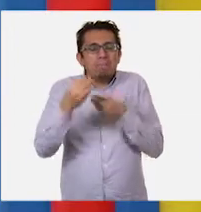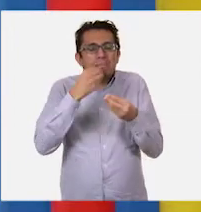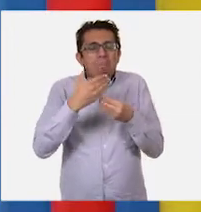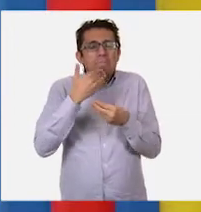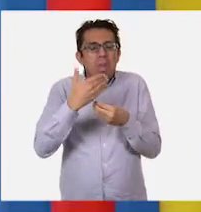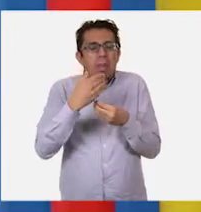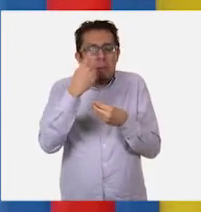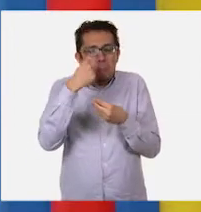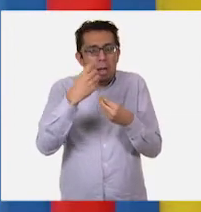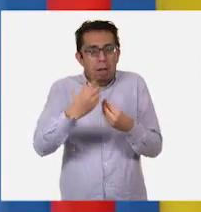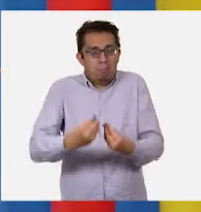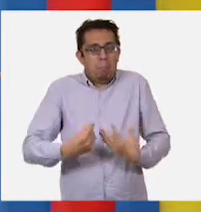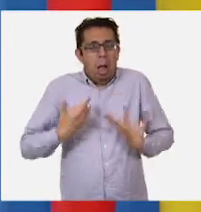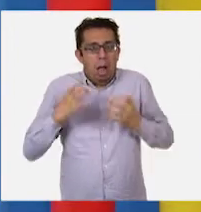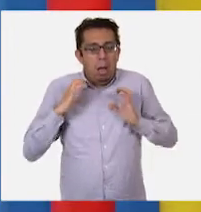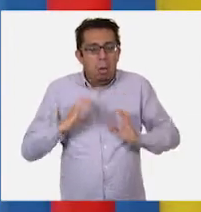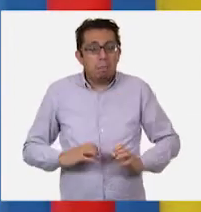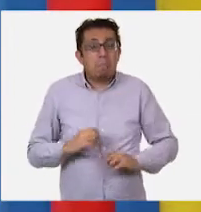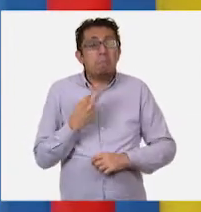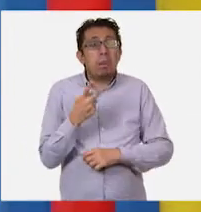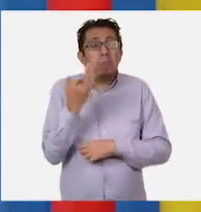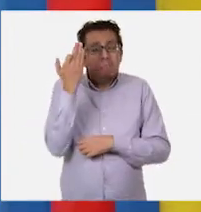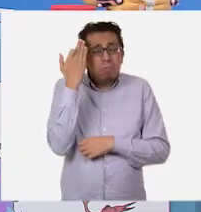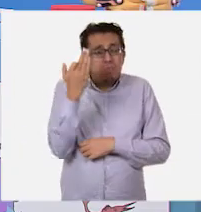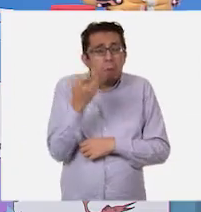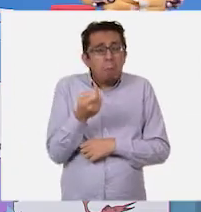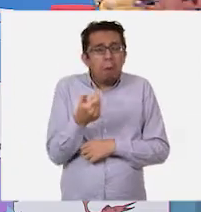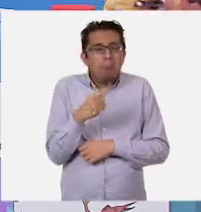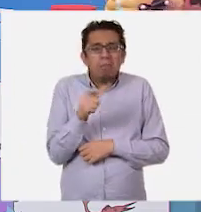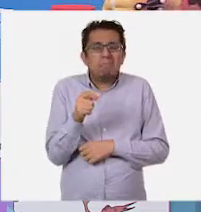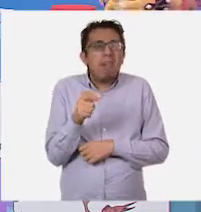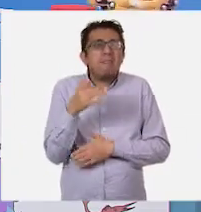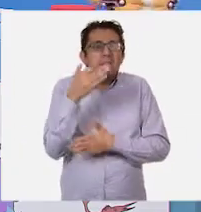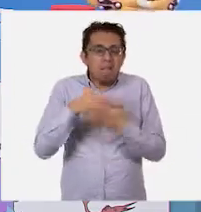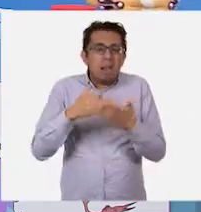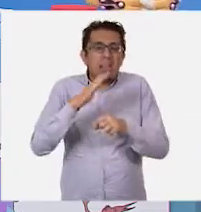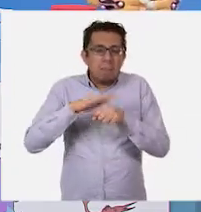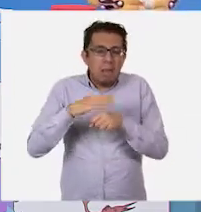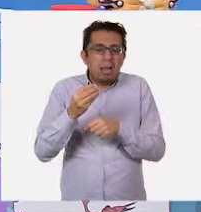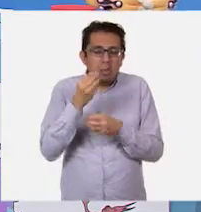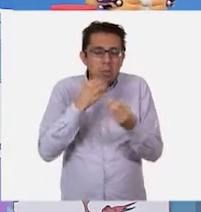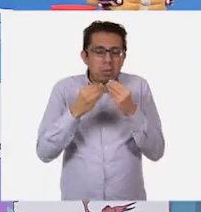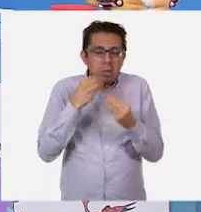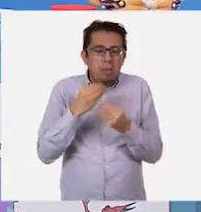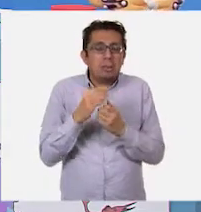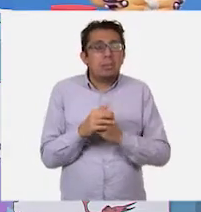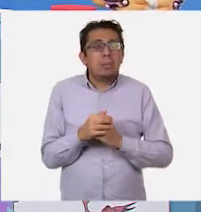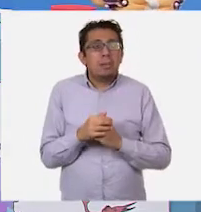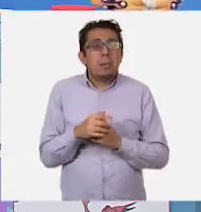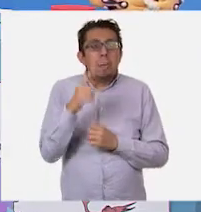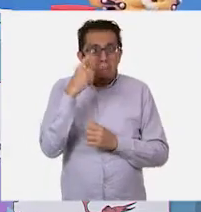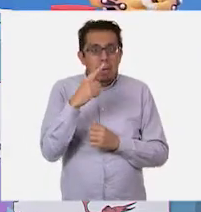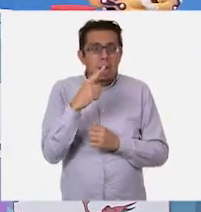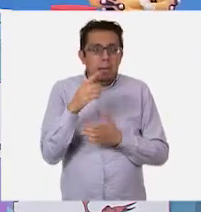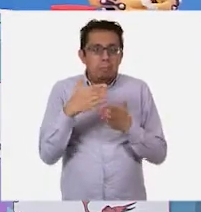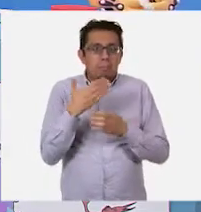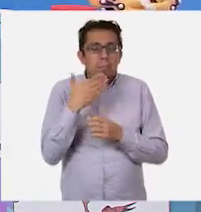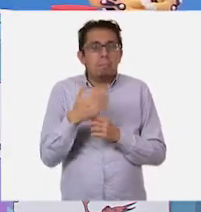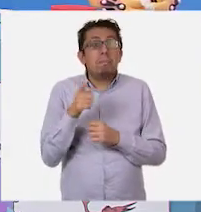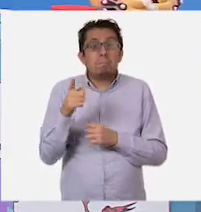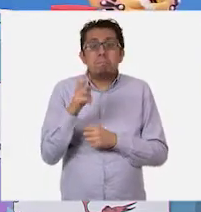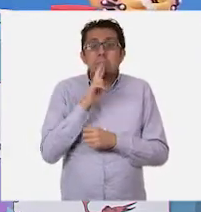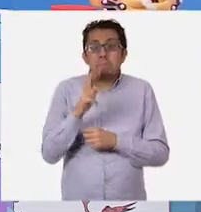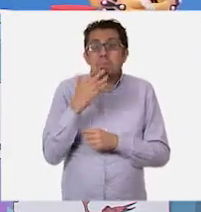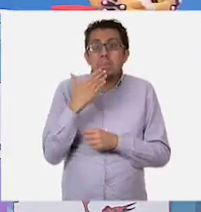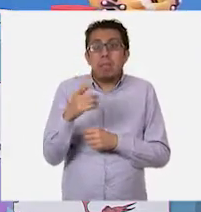poco tiempo de cocción pues hace que los alimentos queden crudos. Bien, Juan Carlos, tu respuesta es satisfactoria y